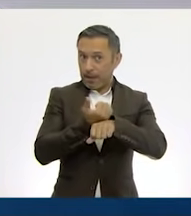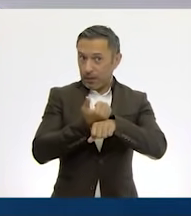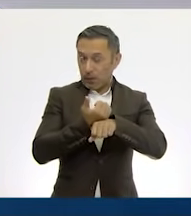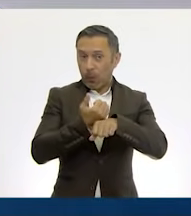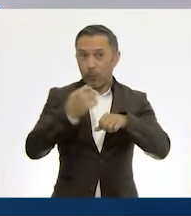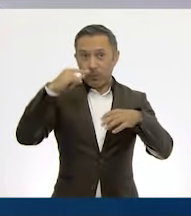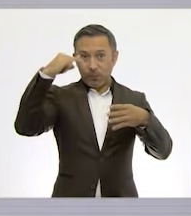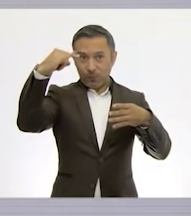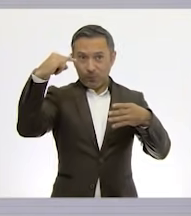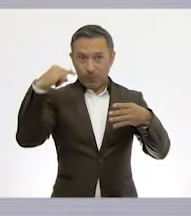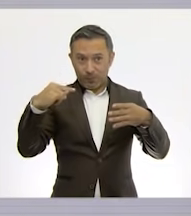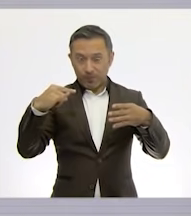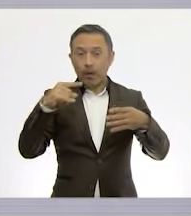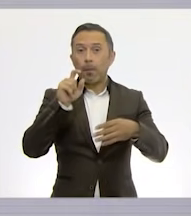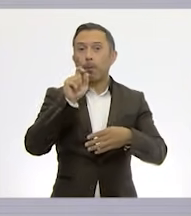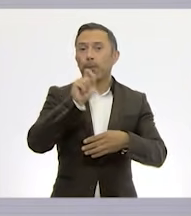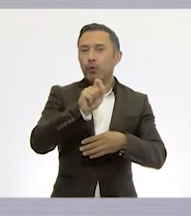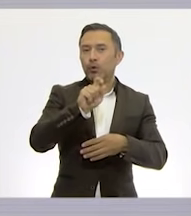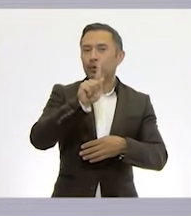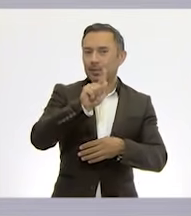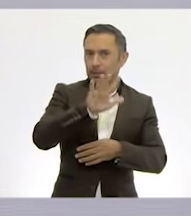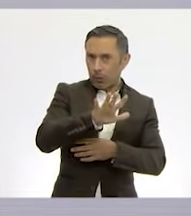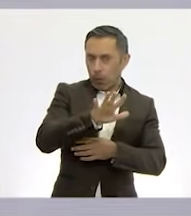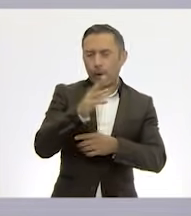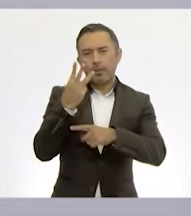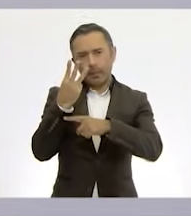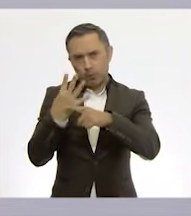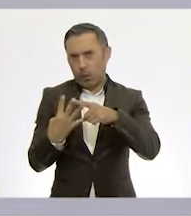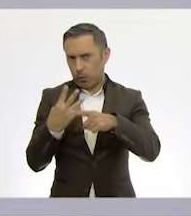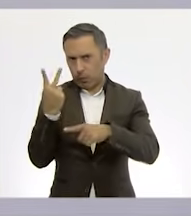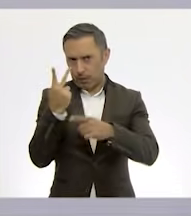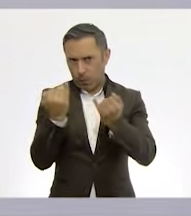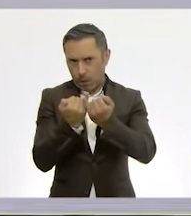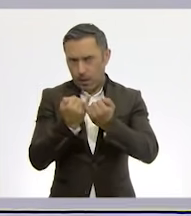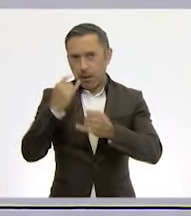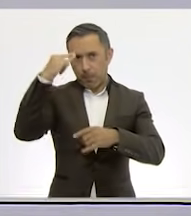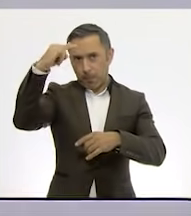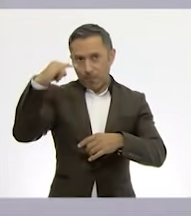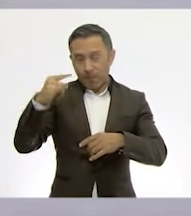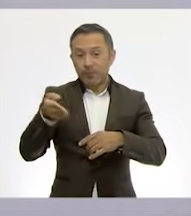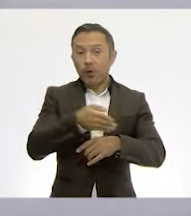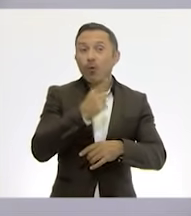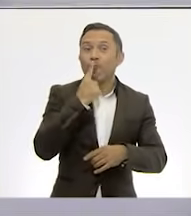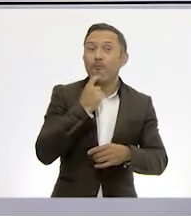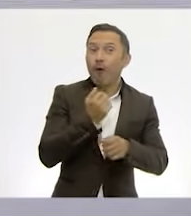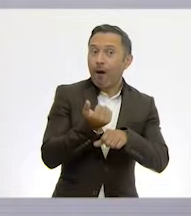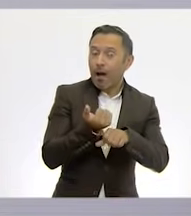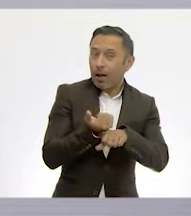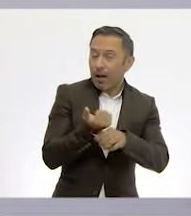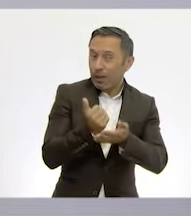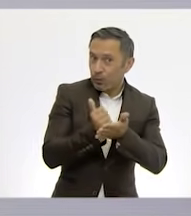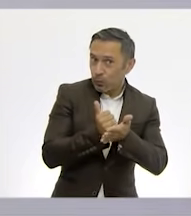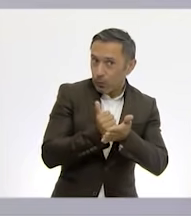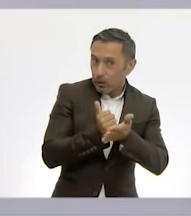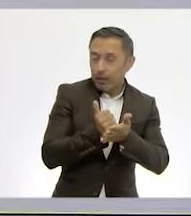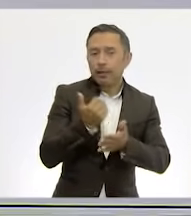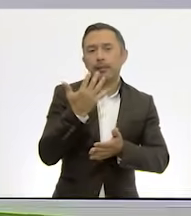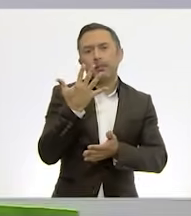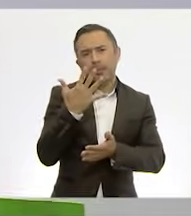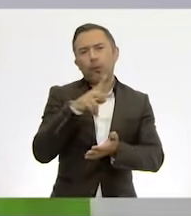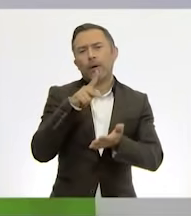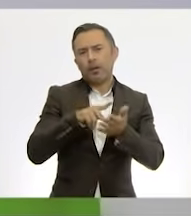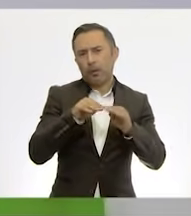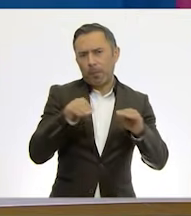punto setenta y cinco, tres cuartos. Y el rojo y el azul, cinco kilómetros, punto cincuenta o un medio.